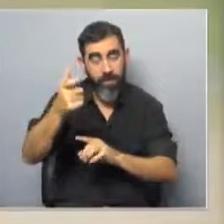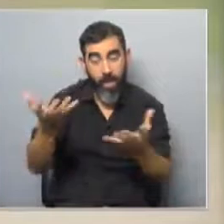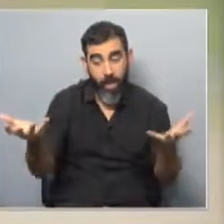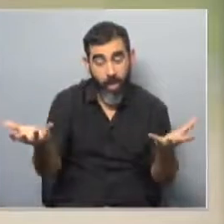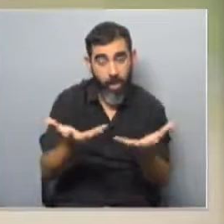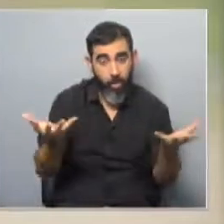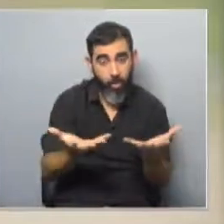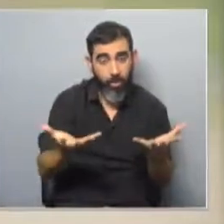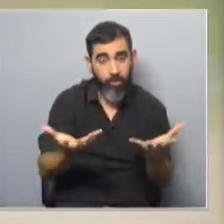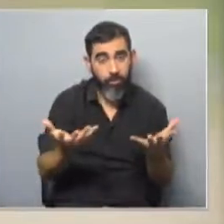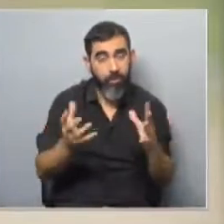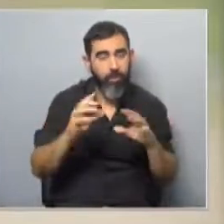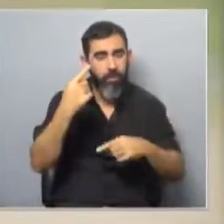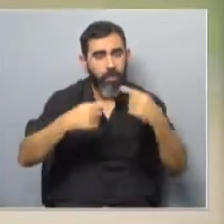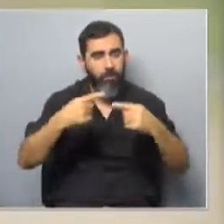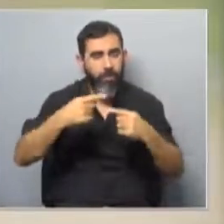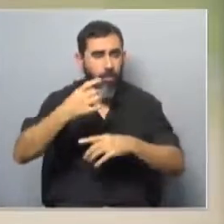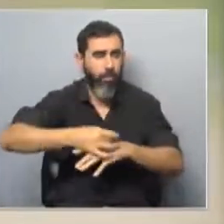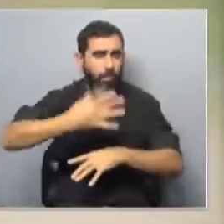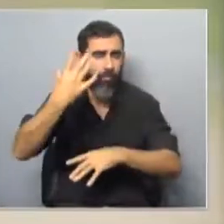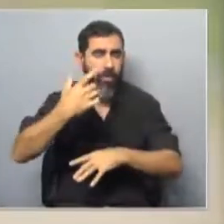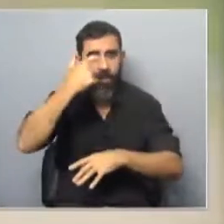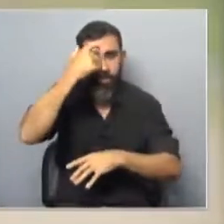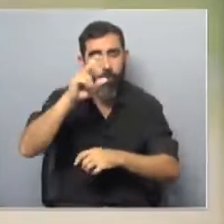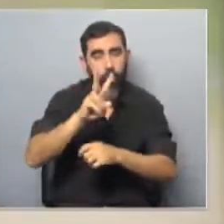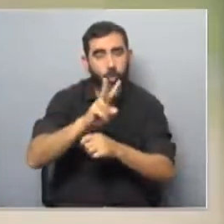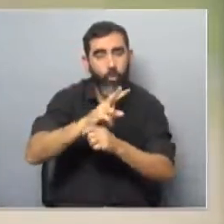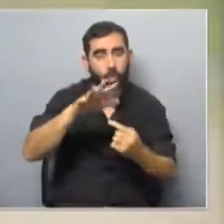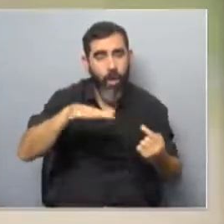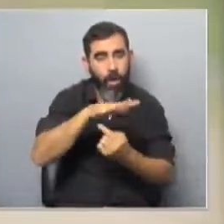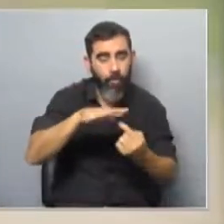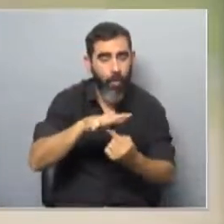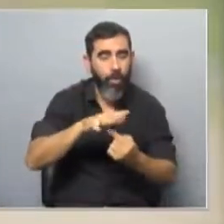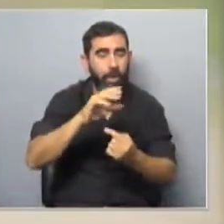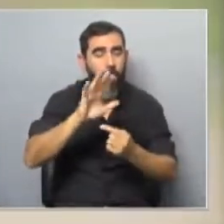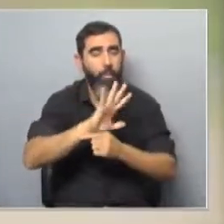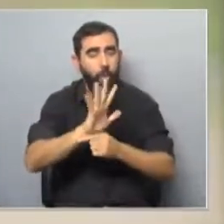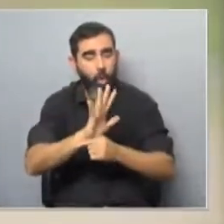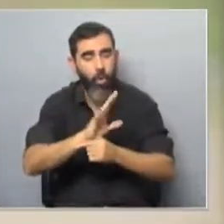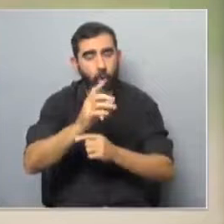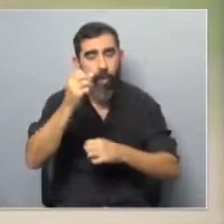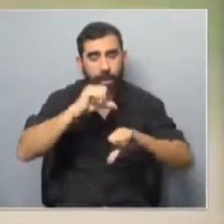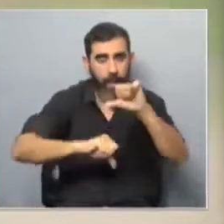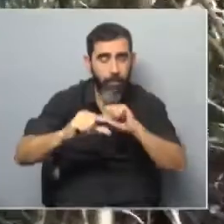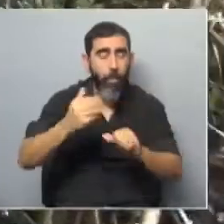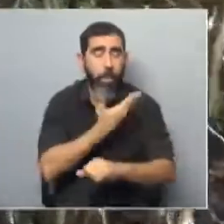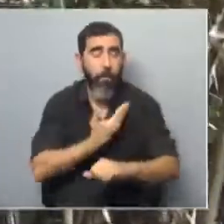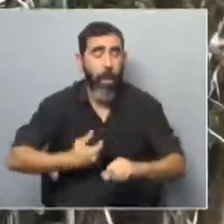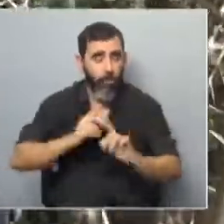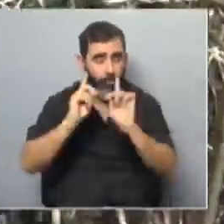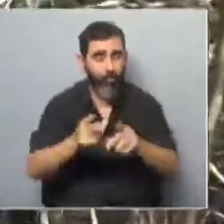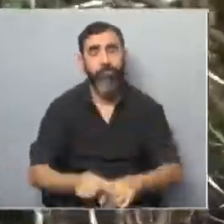día están integradas por distintas disciplinas como técnicos de control ambiental, geógrafos, biólogos, bioquímicos y maestros.